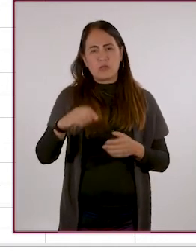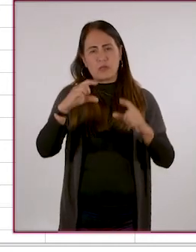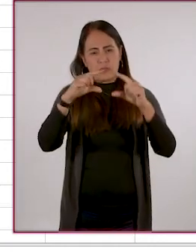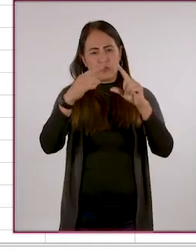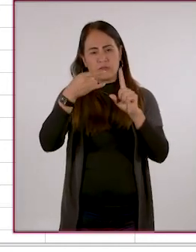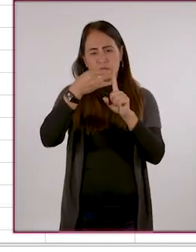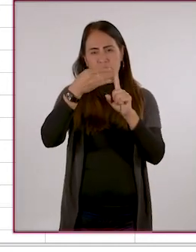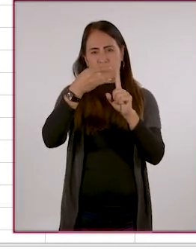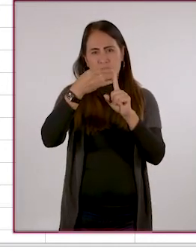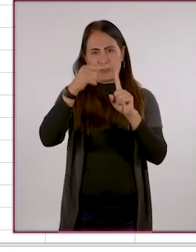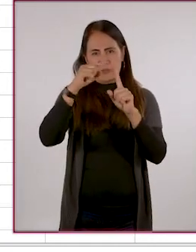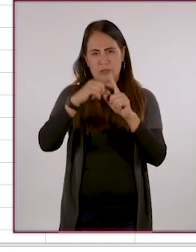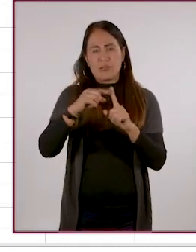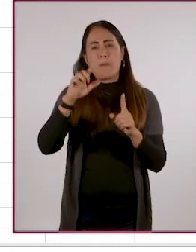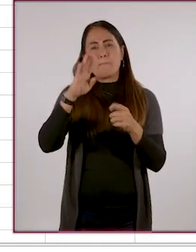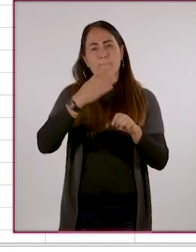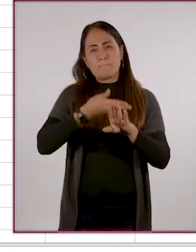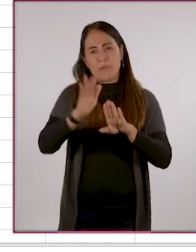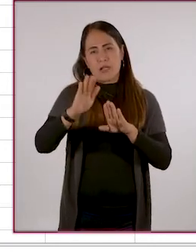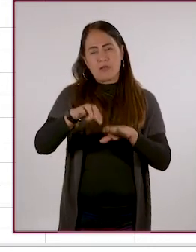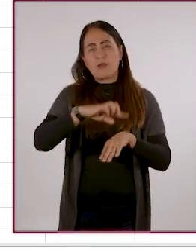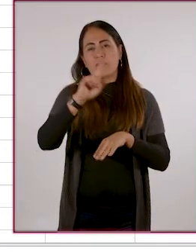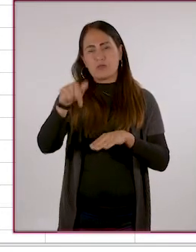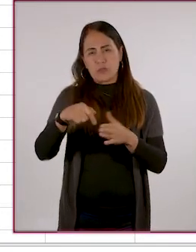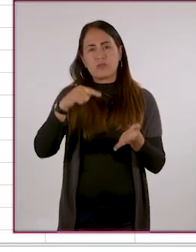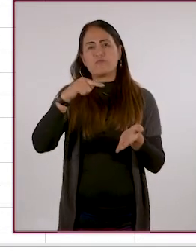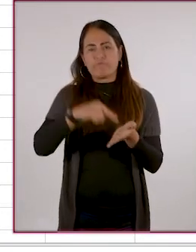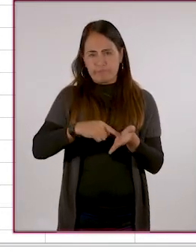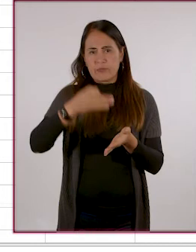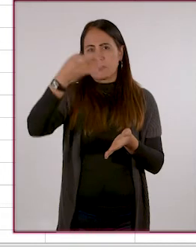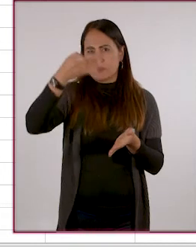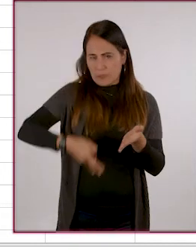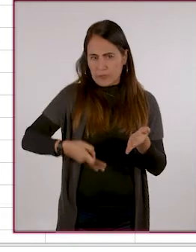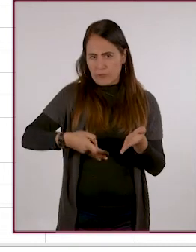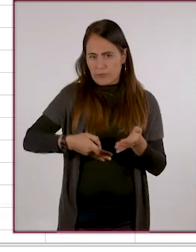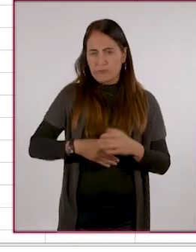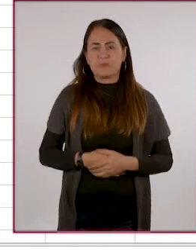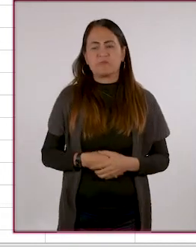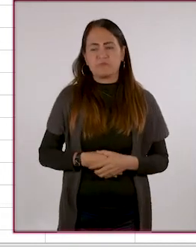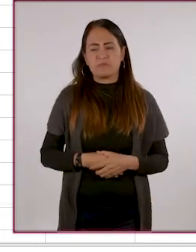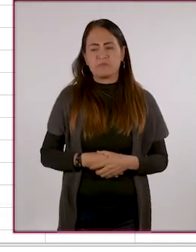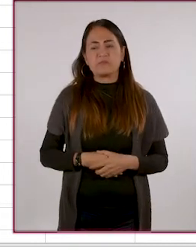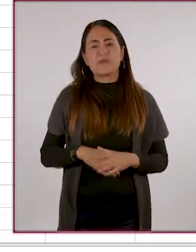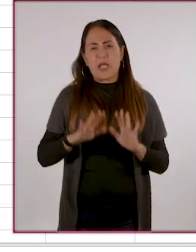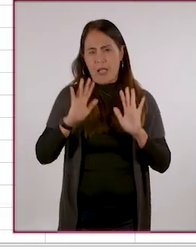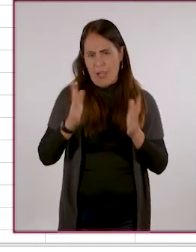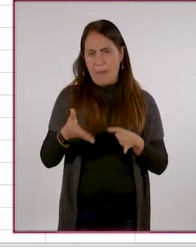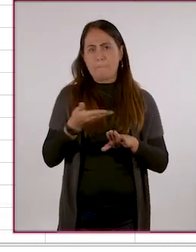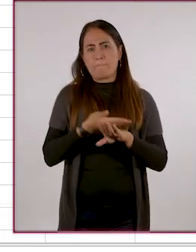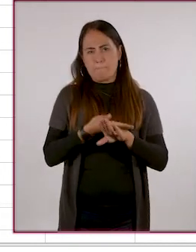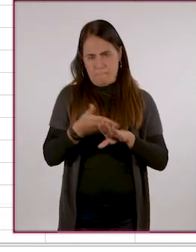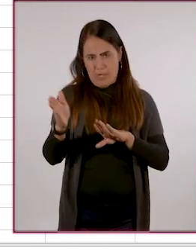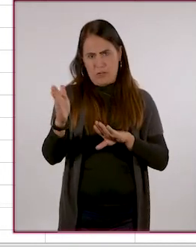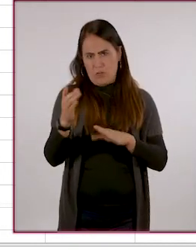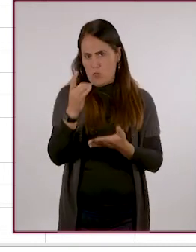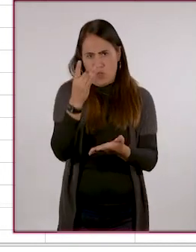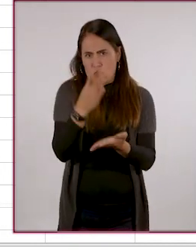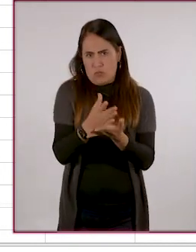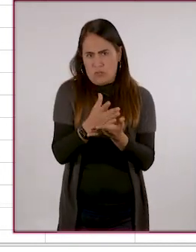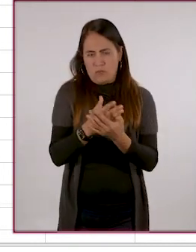en blanco. Le damos a aceptar. Y ahí ya seleccionó todas las celdas en blanco de nuestra